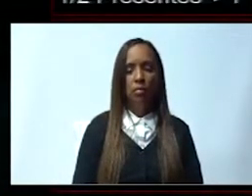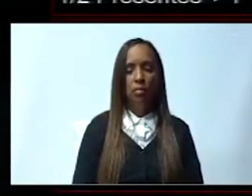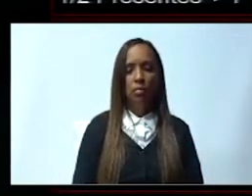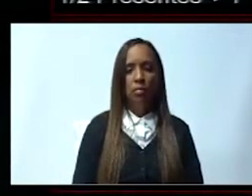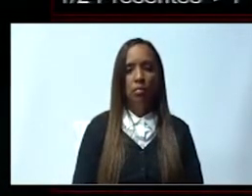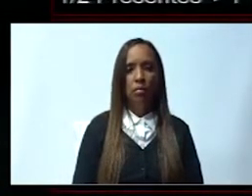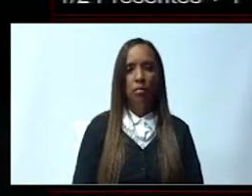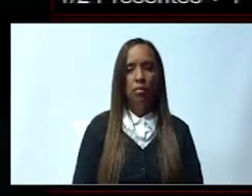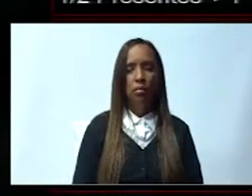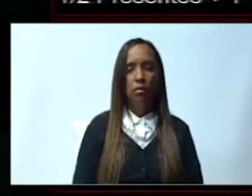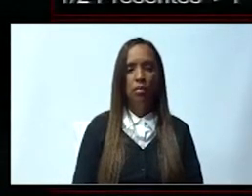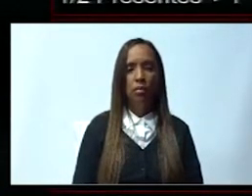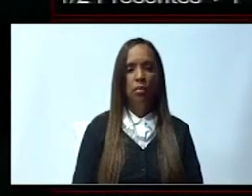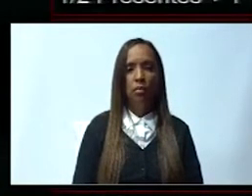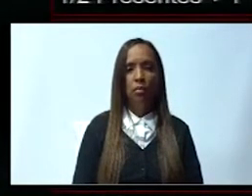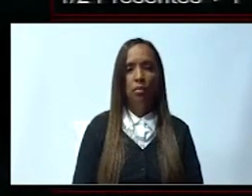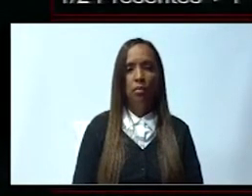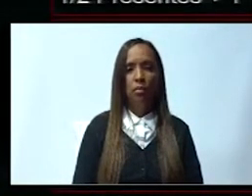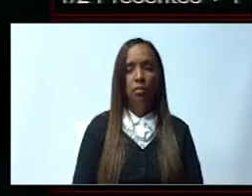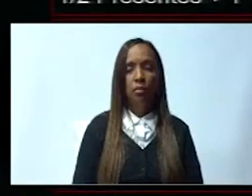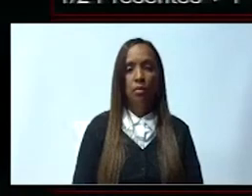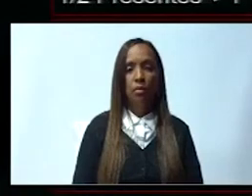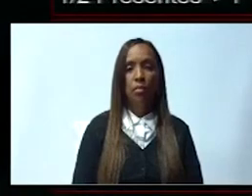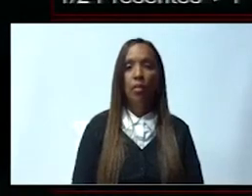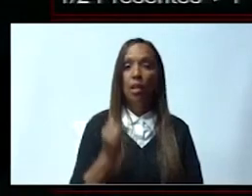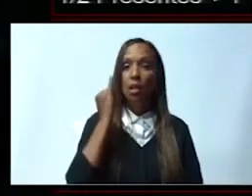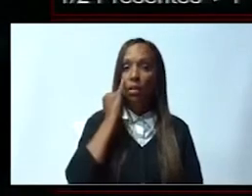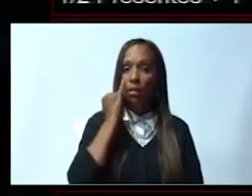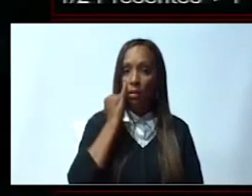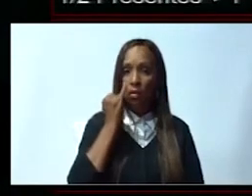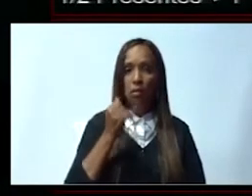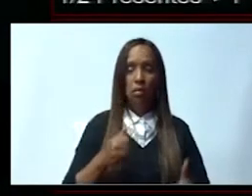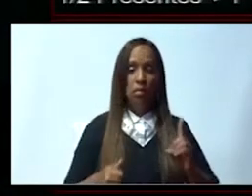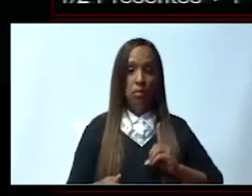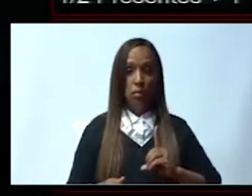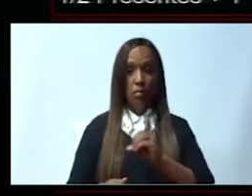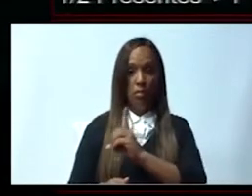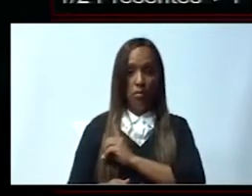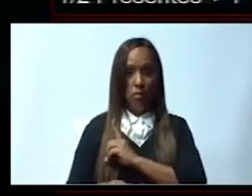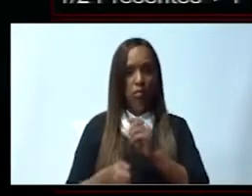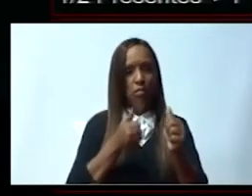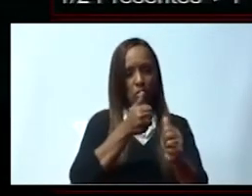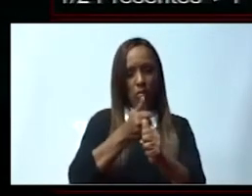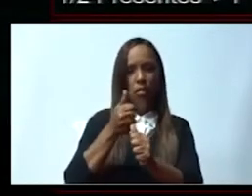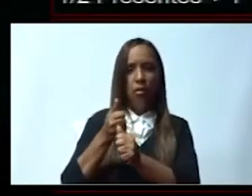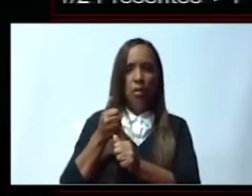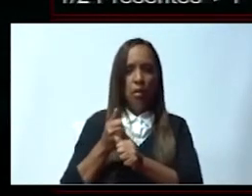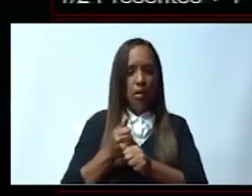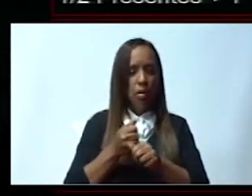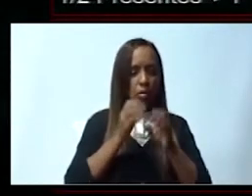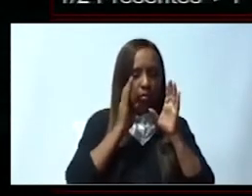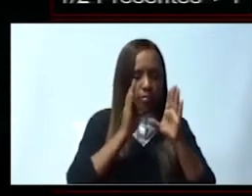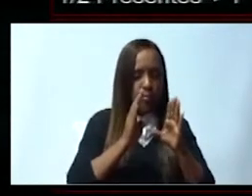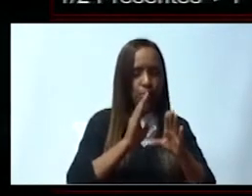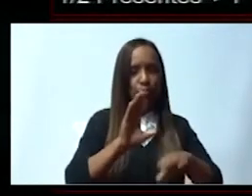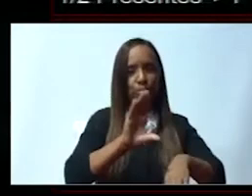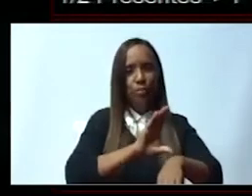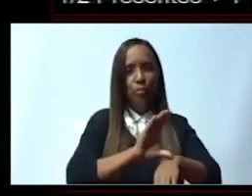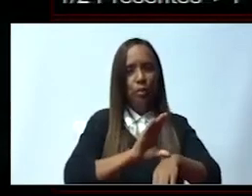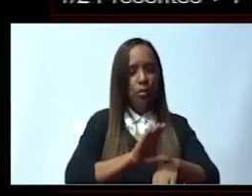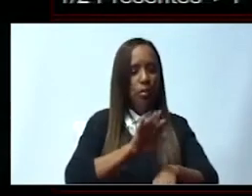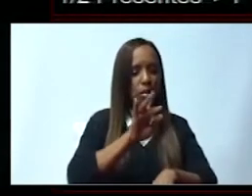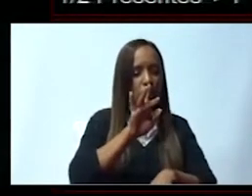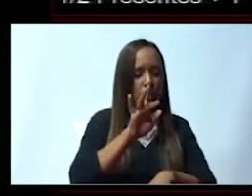Cada diputado céntrese en su curul. Y usted verá cómo el voto le sale, además de que está un poco